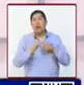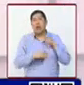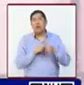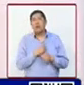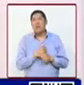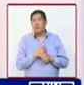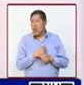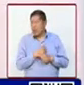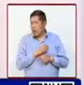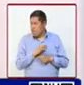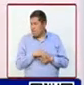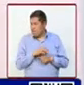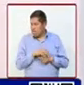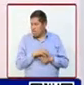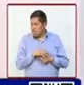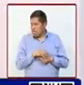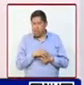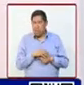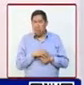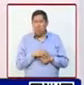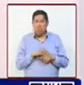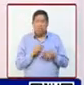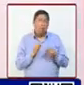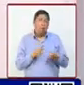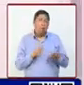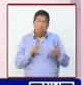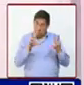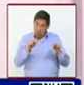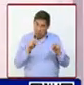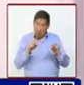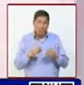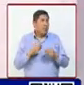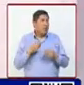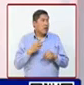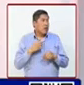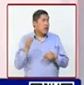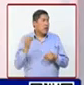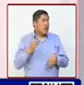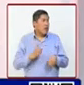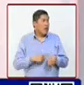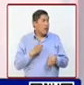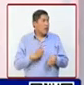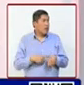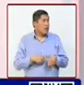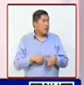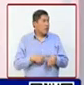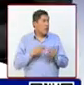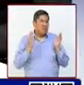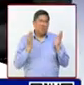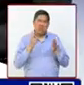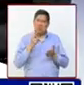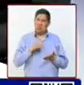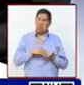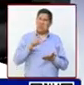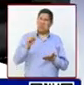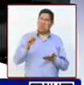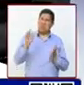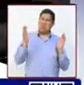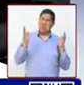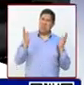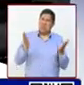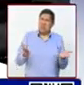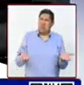mayor. No hay que bajar los brazos, se lo venimos diciendo hace varios días. A veces siento como que volvimos al 2020 de alguna